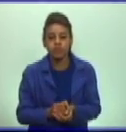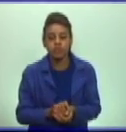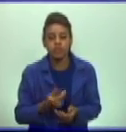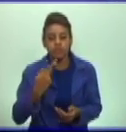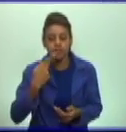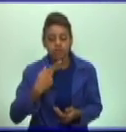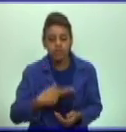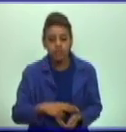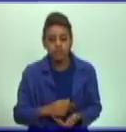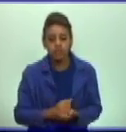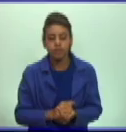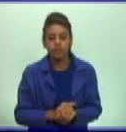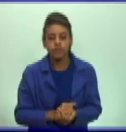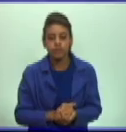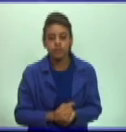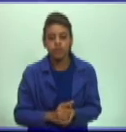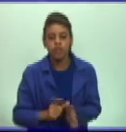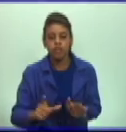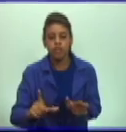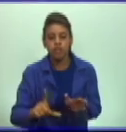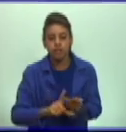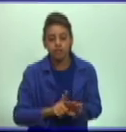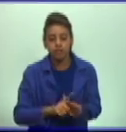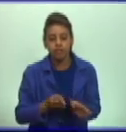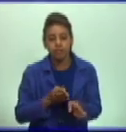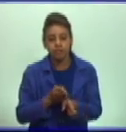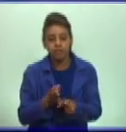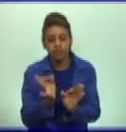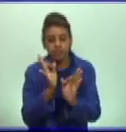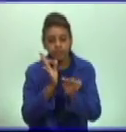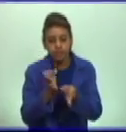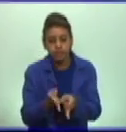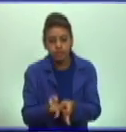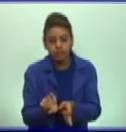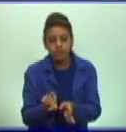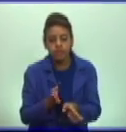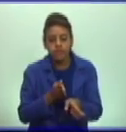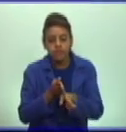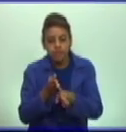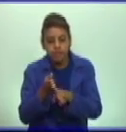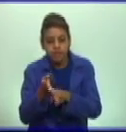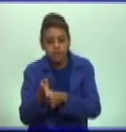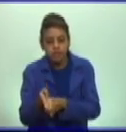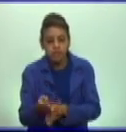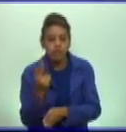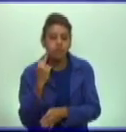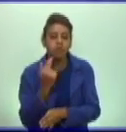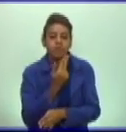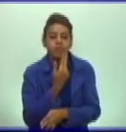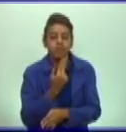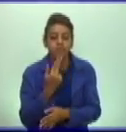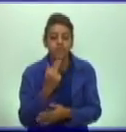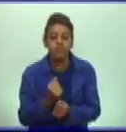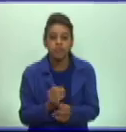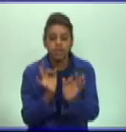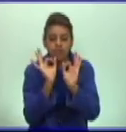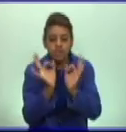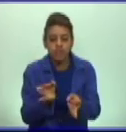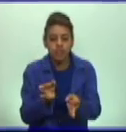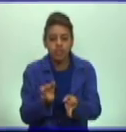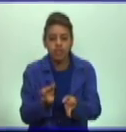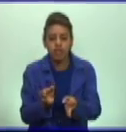seremos leales e invencibles seguidores de Martí. Que